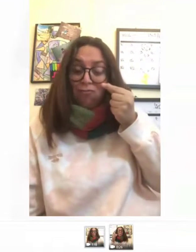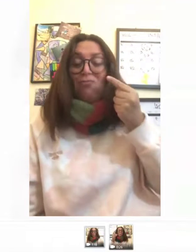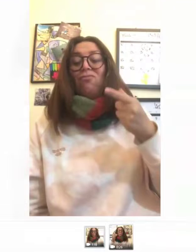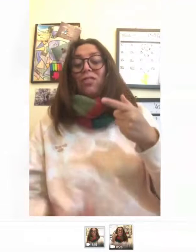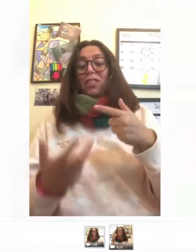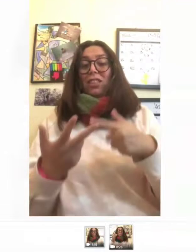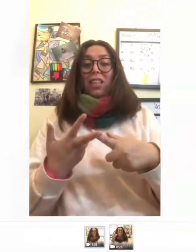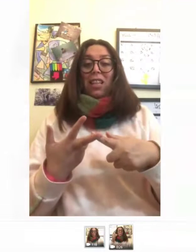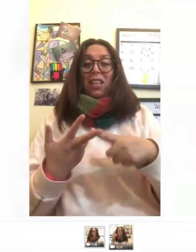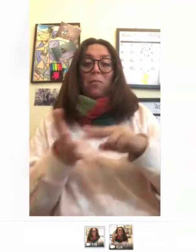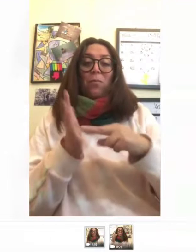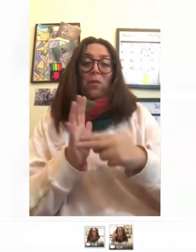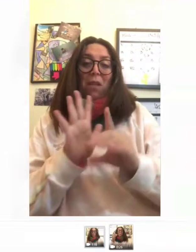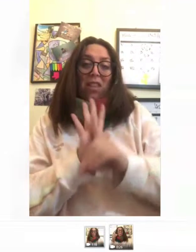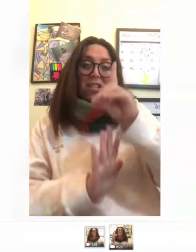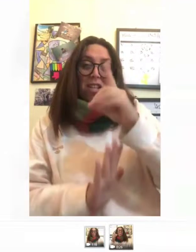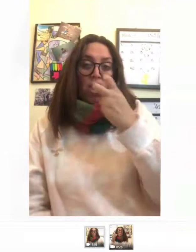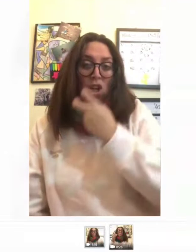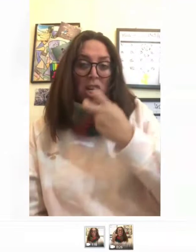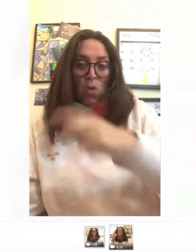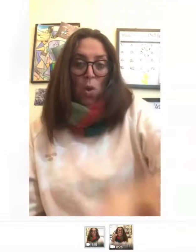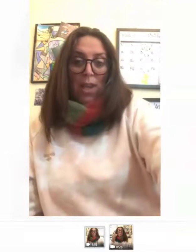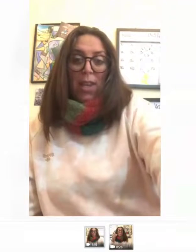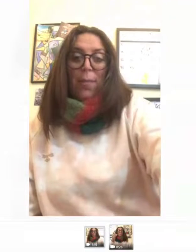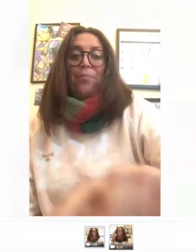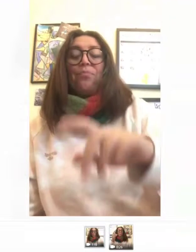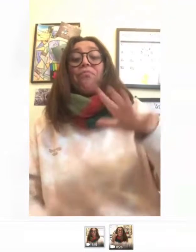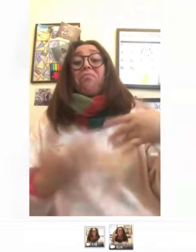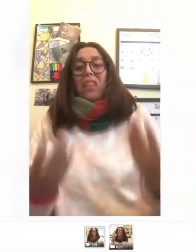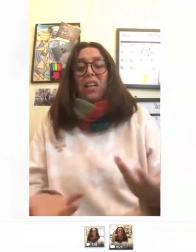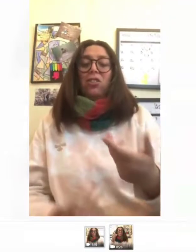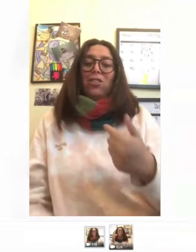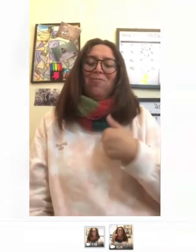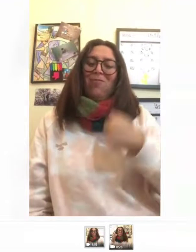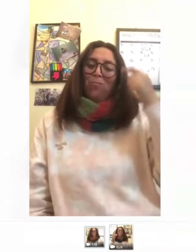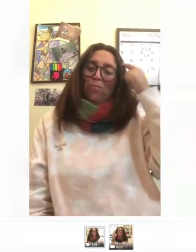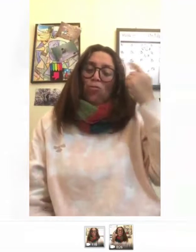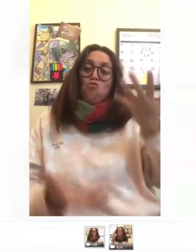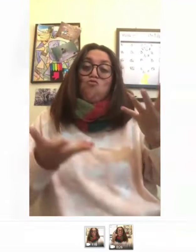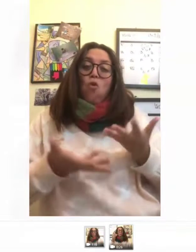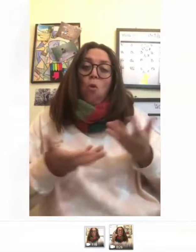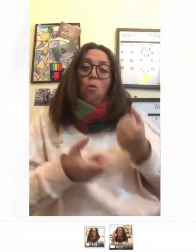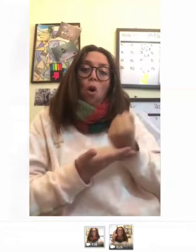motricidad en el tema motriz o visual y que tienen problemas del desarrollo del lenguaje.